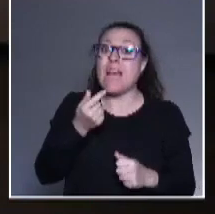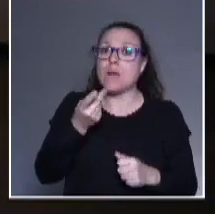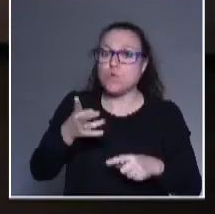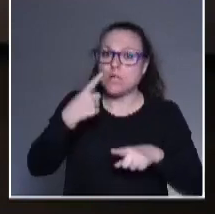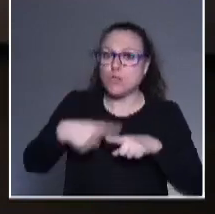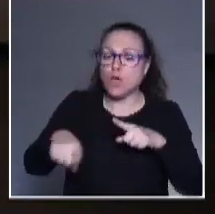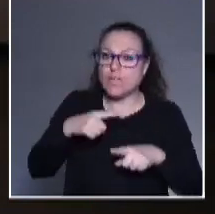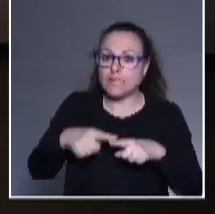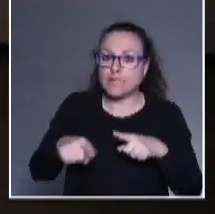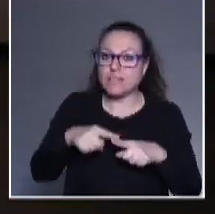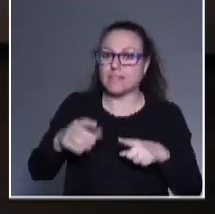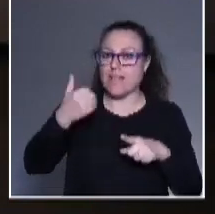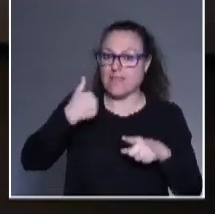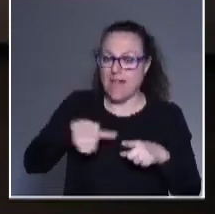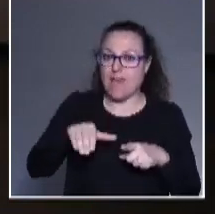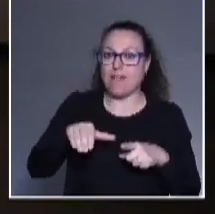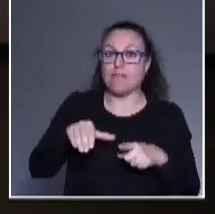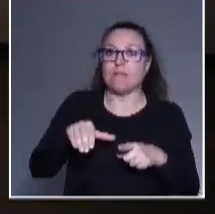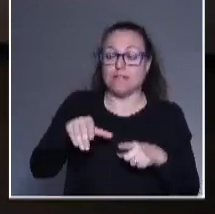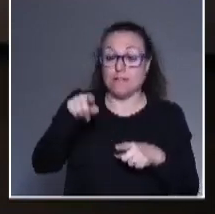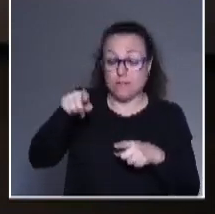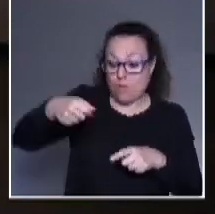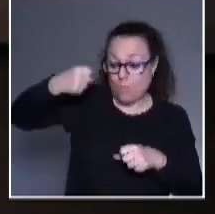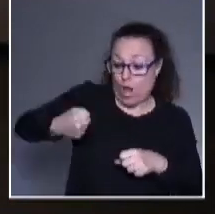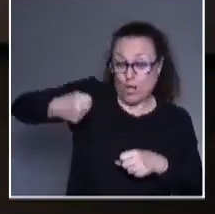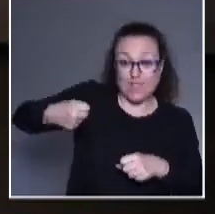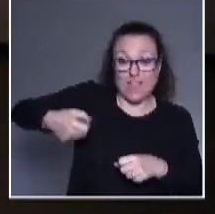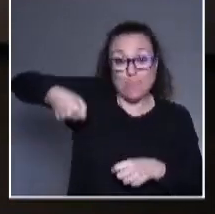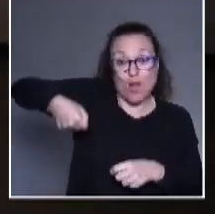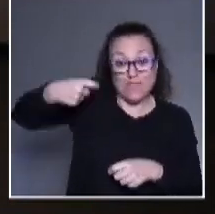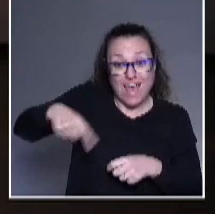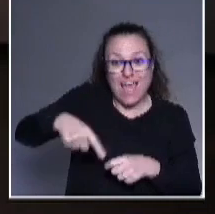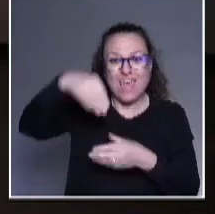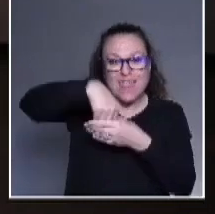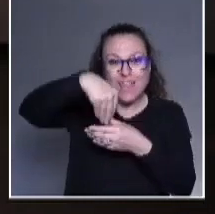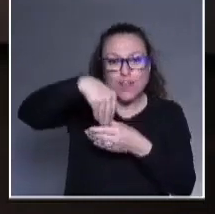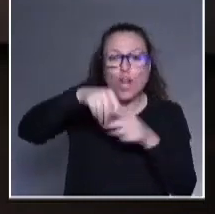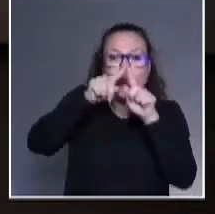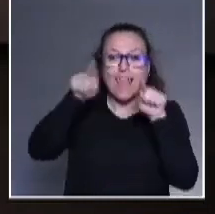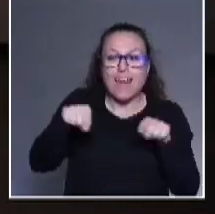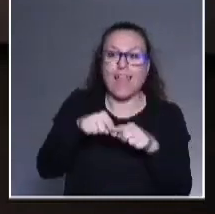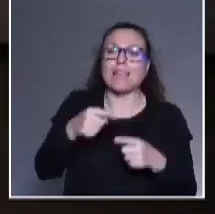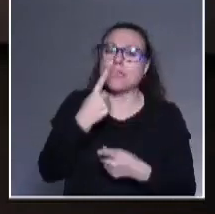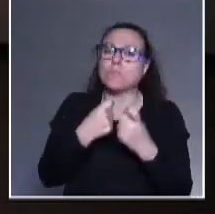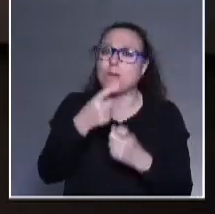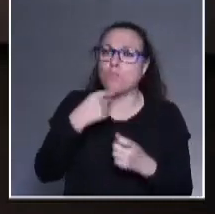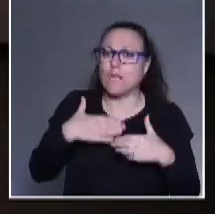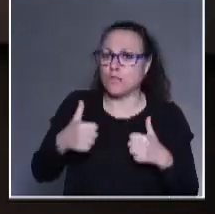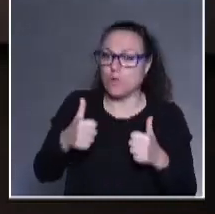cosas operativas. En la bolsa que ustedes tienen hay unas tarjetas. En estas tarjetas pueden formular